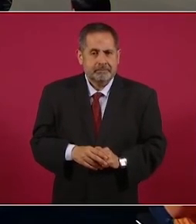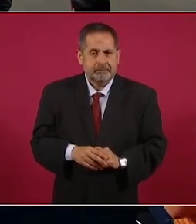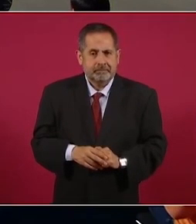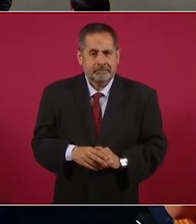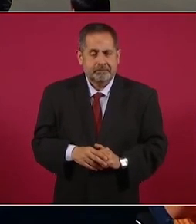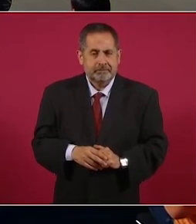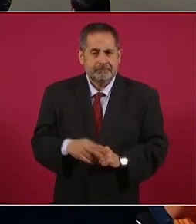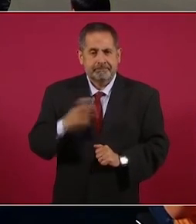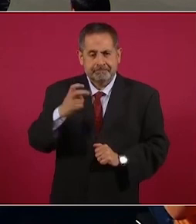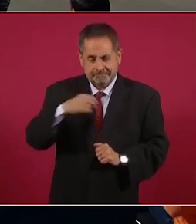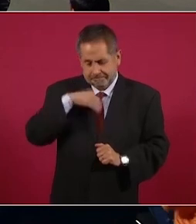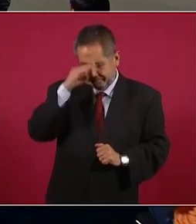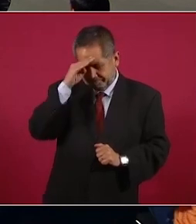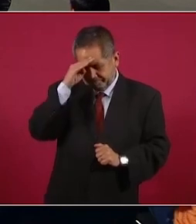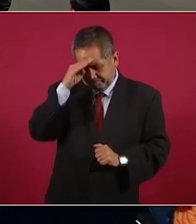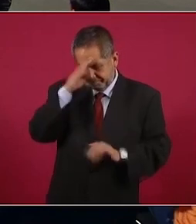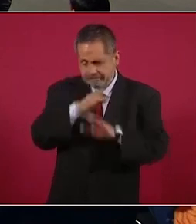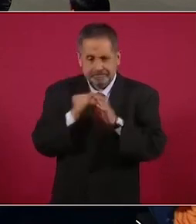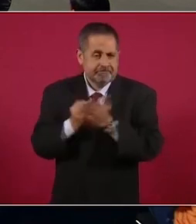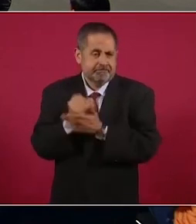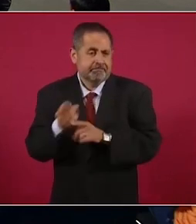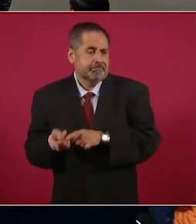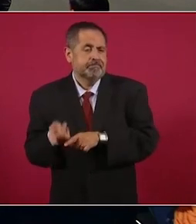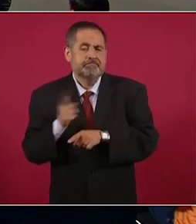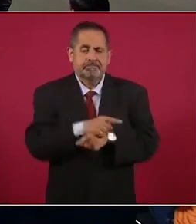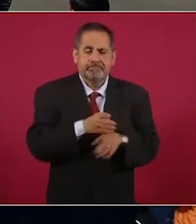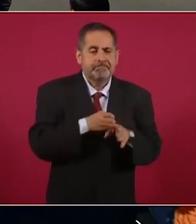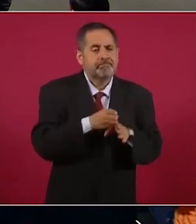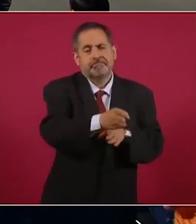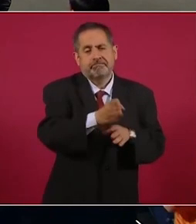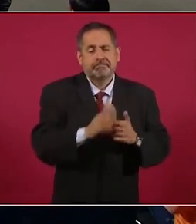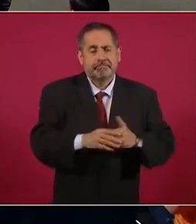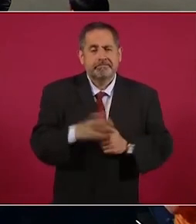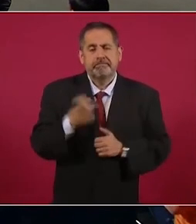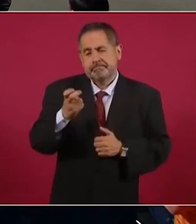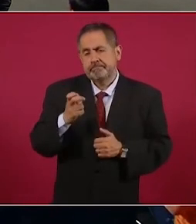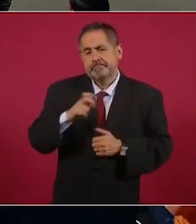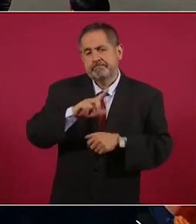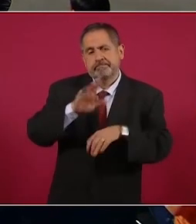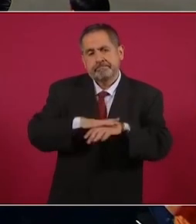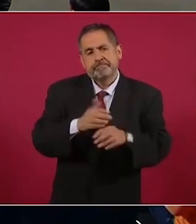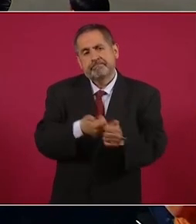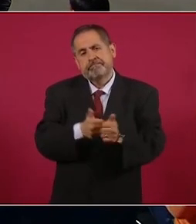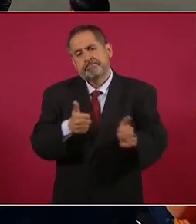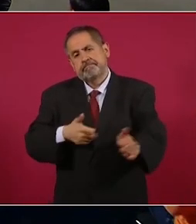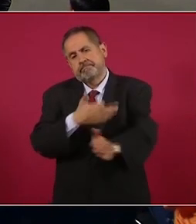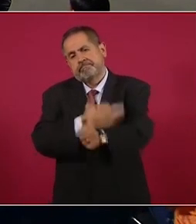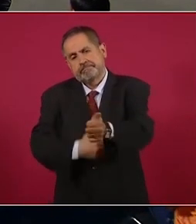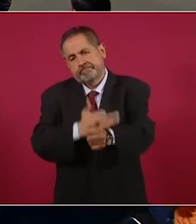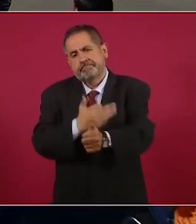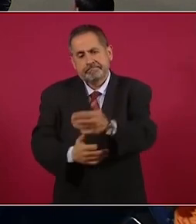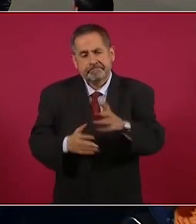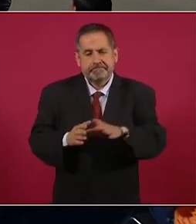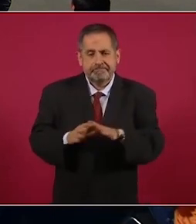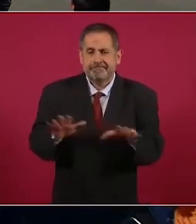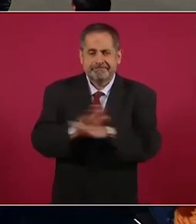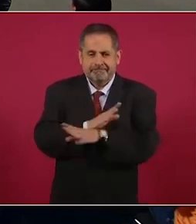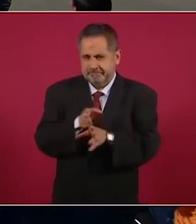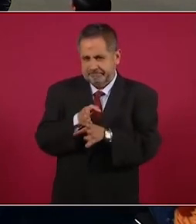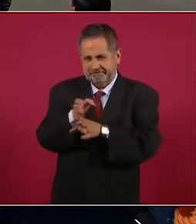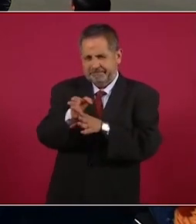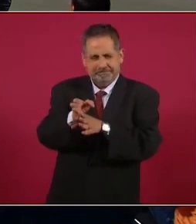por esa decisión, o sea, nos demoramos por el cambio de